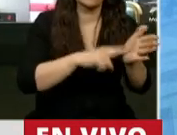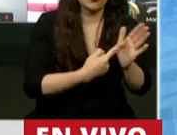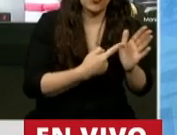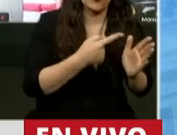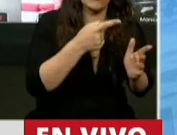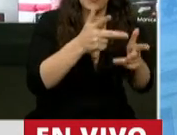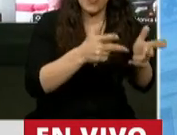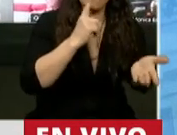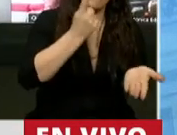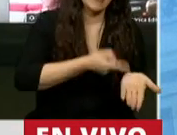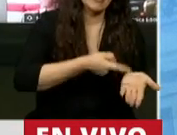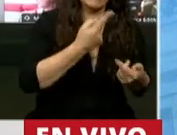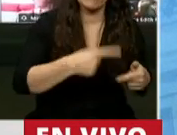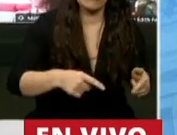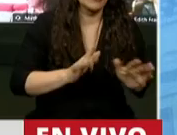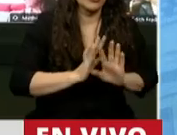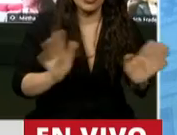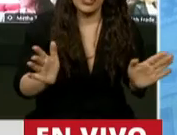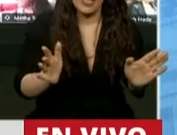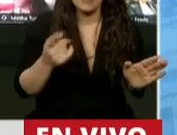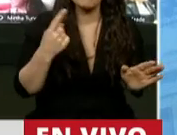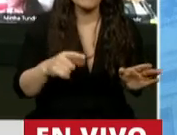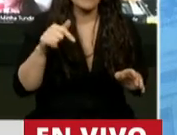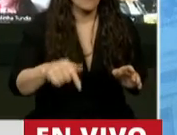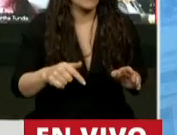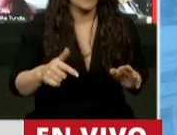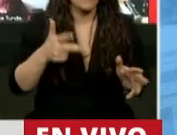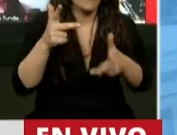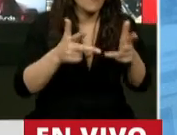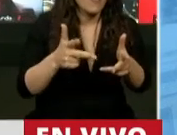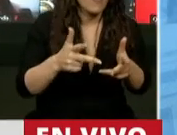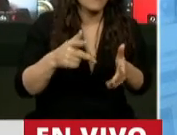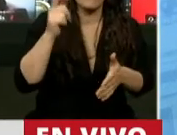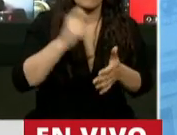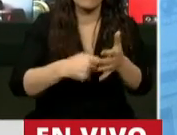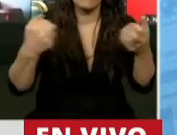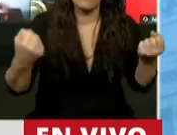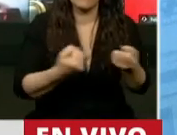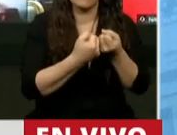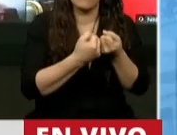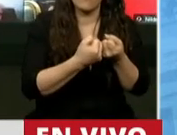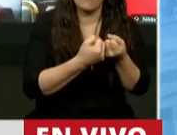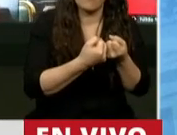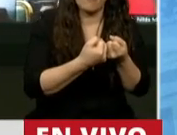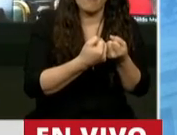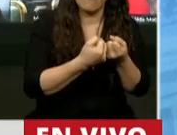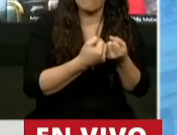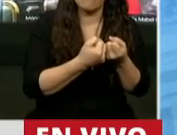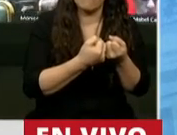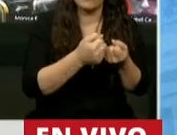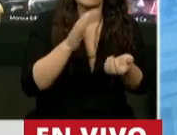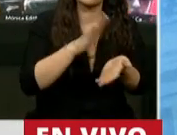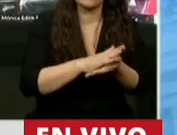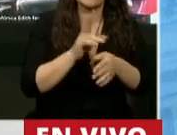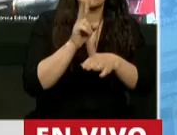aires- de los decretos y demás pero acá lo que estamos discutiendo es el convenio de transferencia las funciones